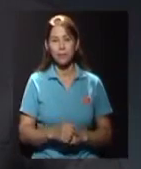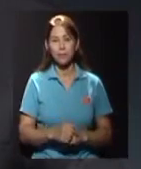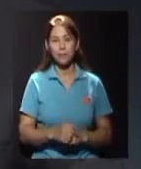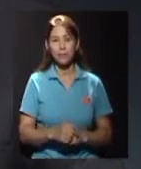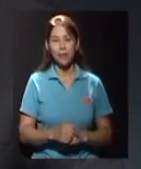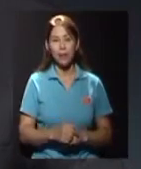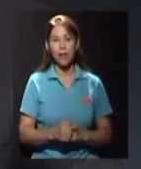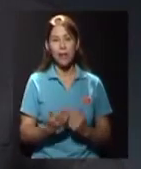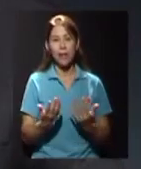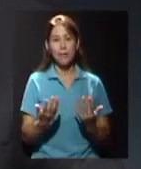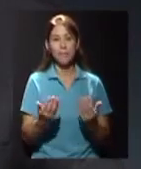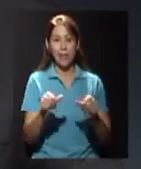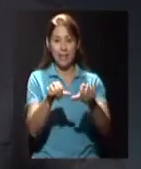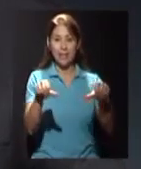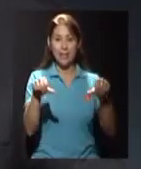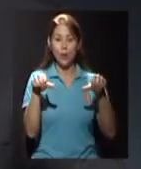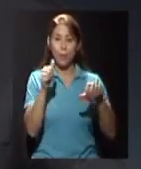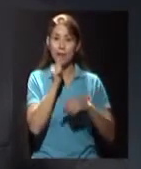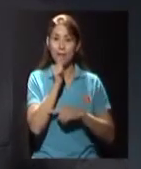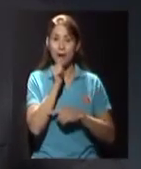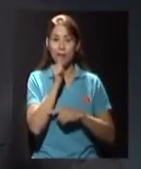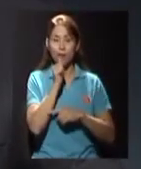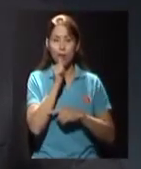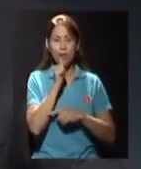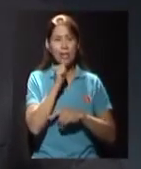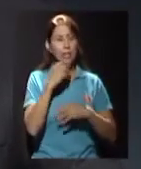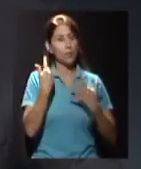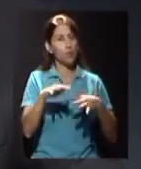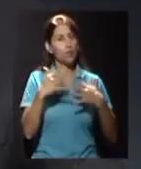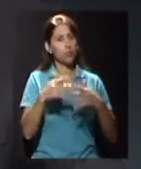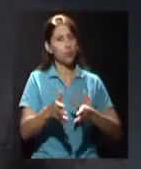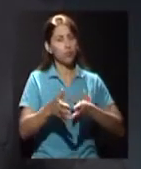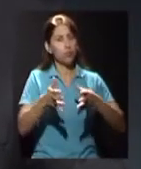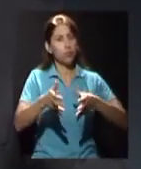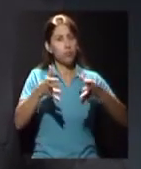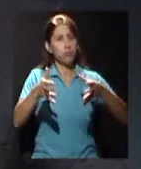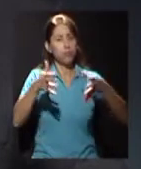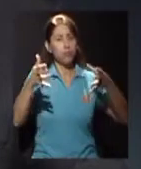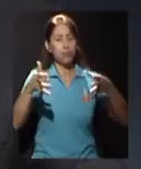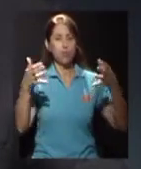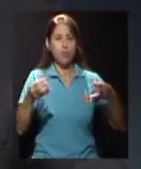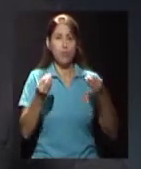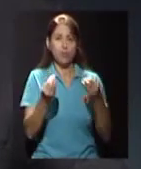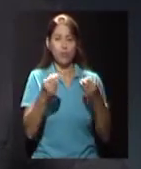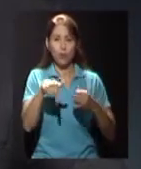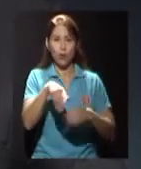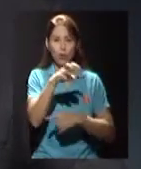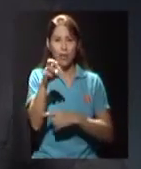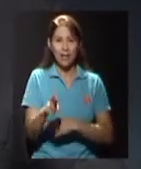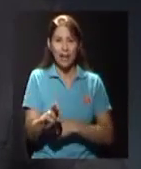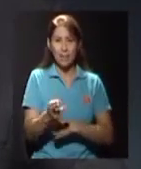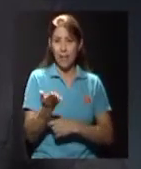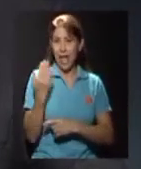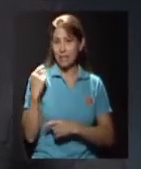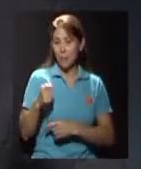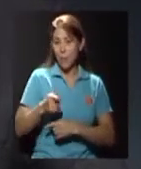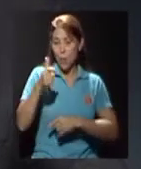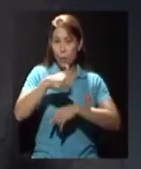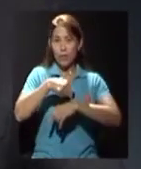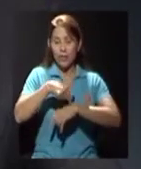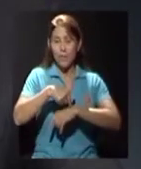el sector privado se ha desarrollado intensamente en costa rica e inclusive hasta hace poco estaba inclusive